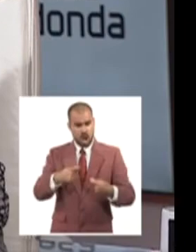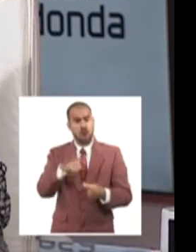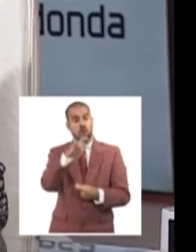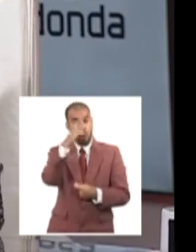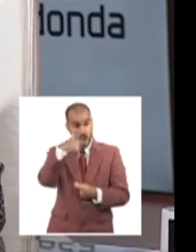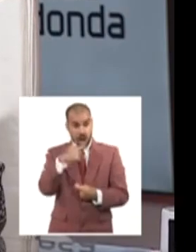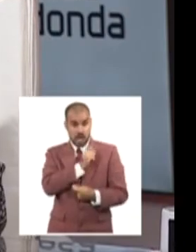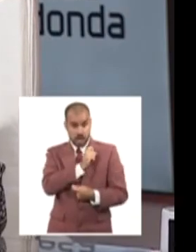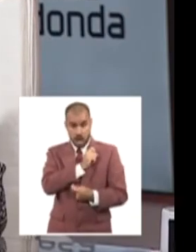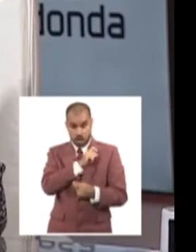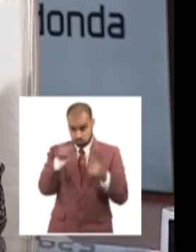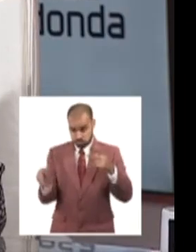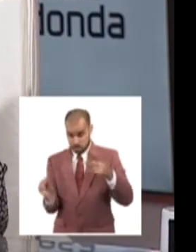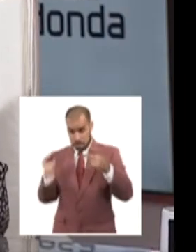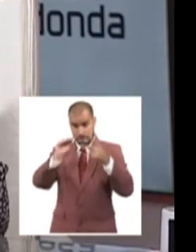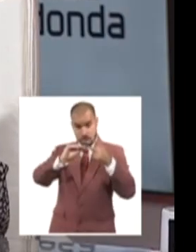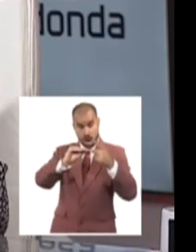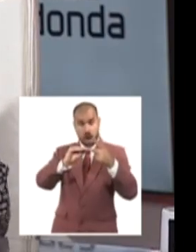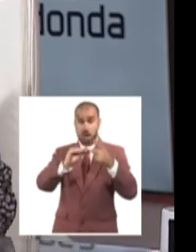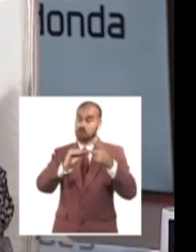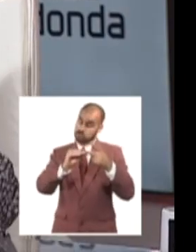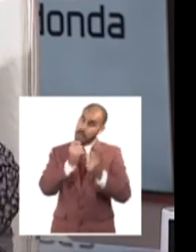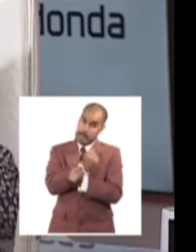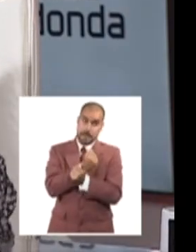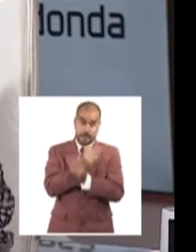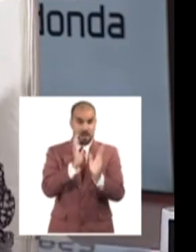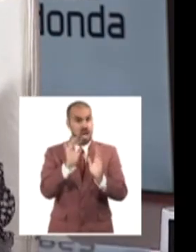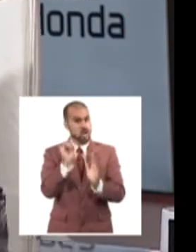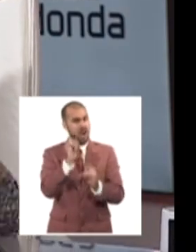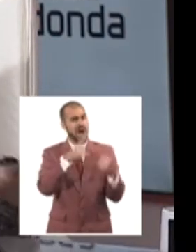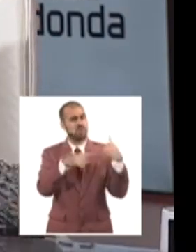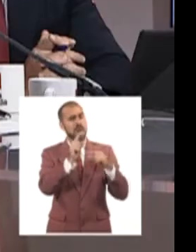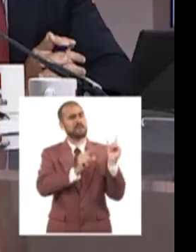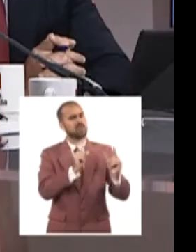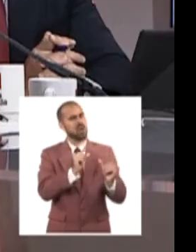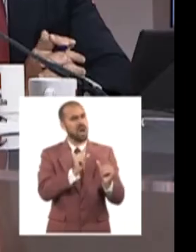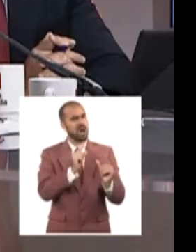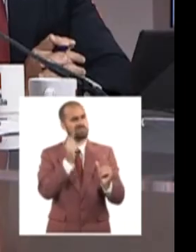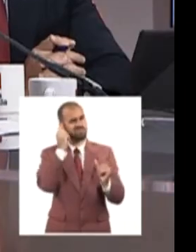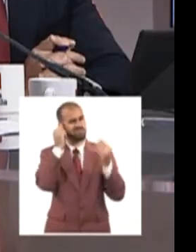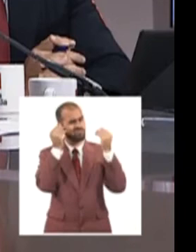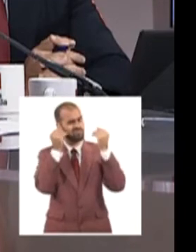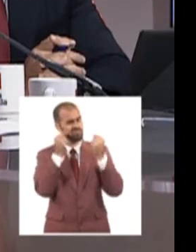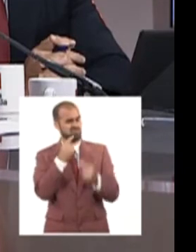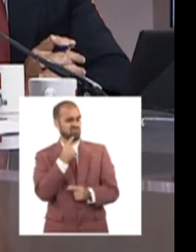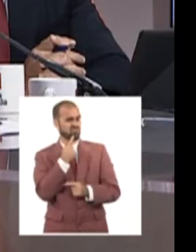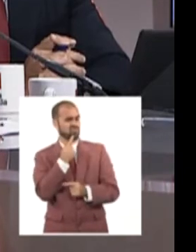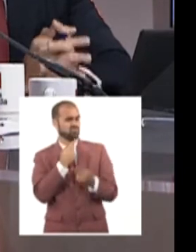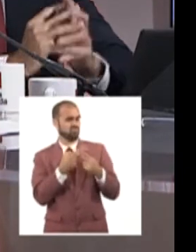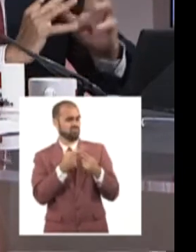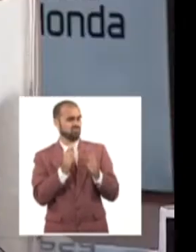hace un paso arriesgado y que ha recibido también críticas del propio partido